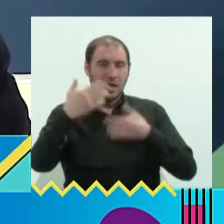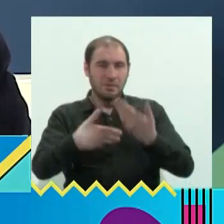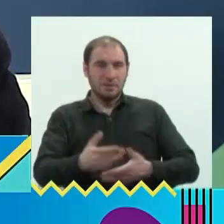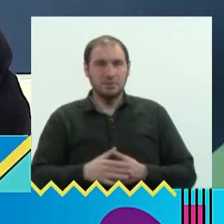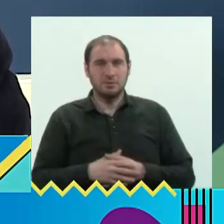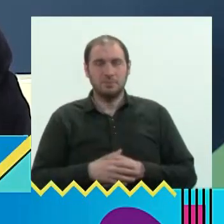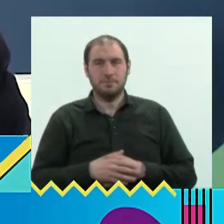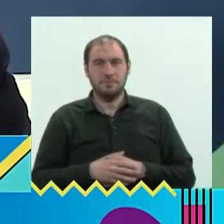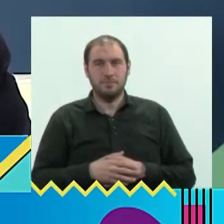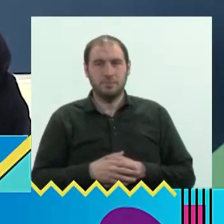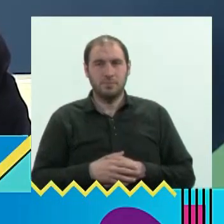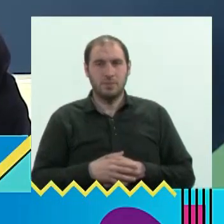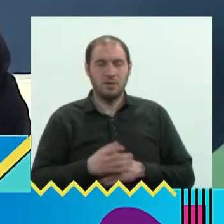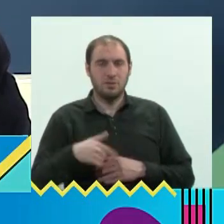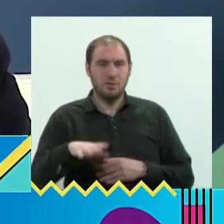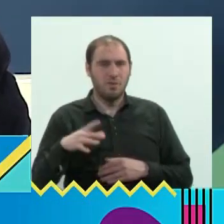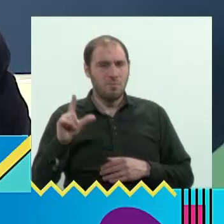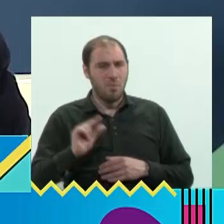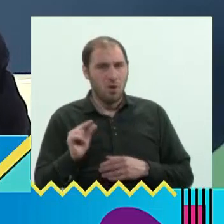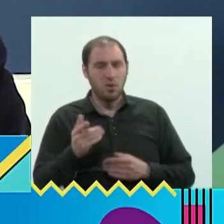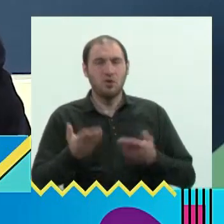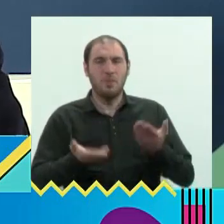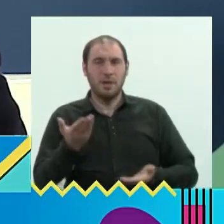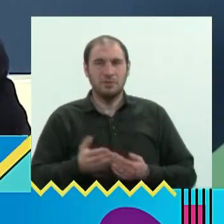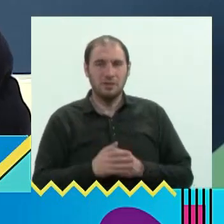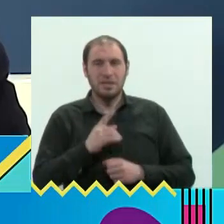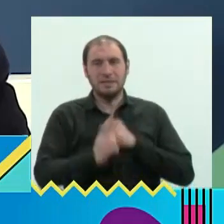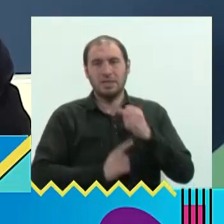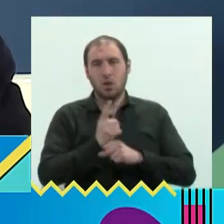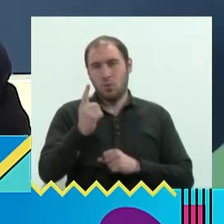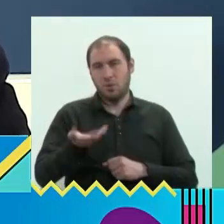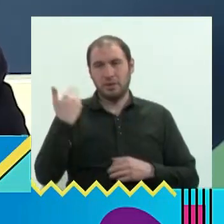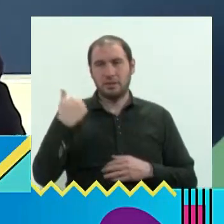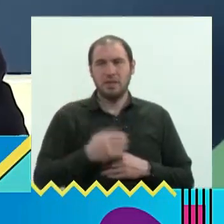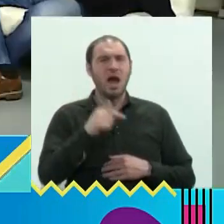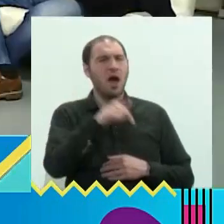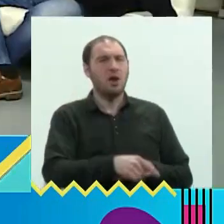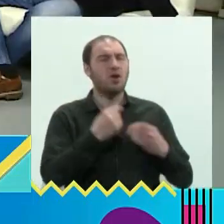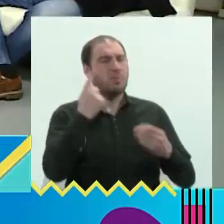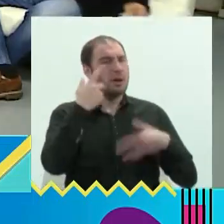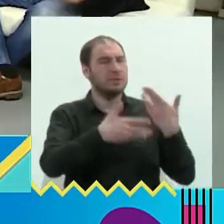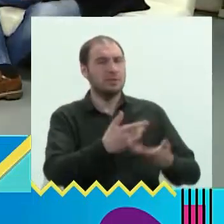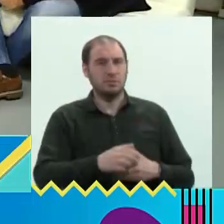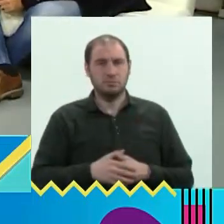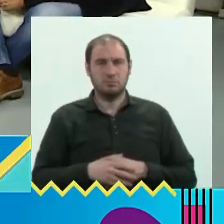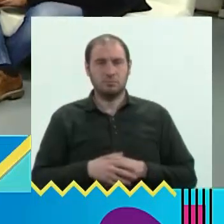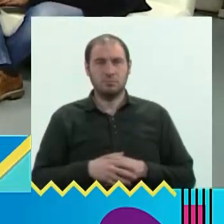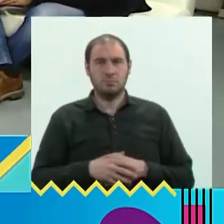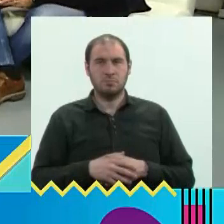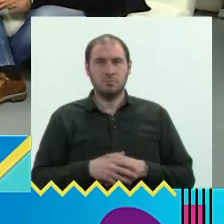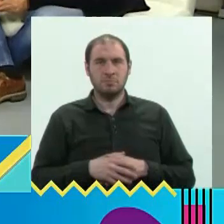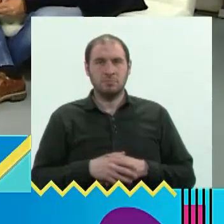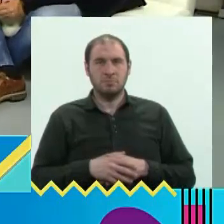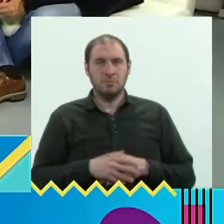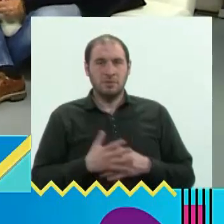estamos no muy adelante de lo que se hacía un siglo atrás. ¿Cómo estamos en la formación?